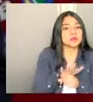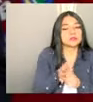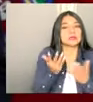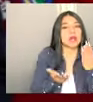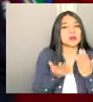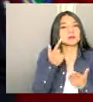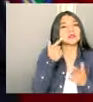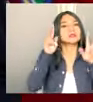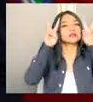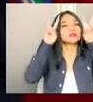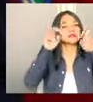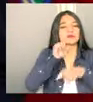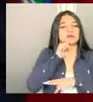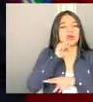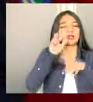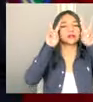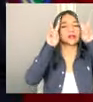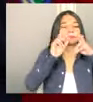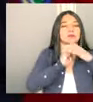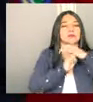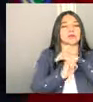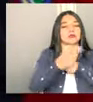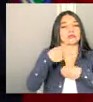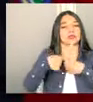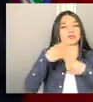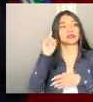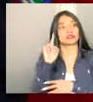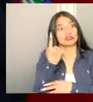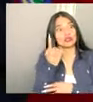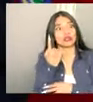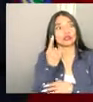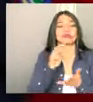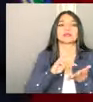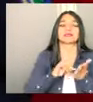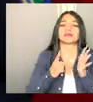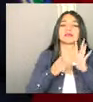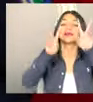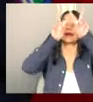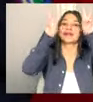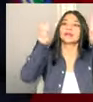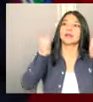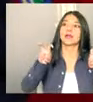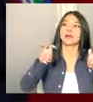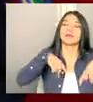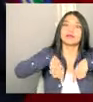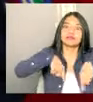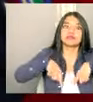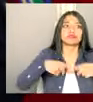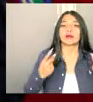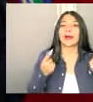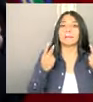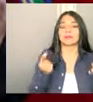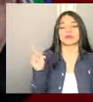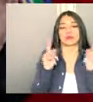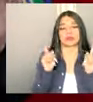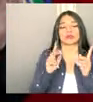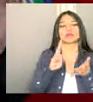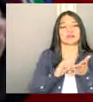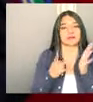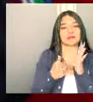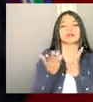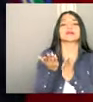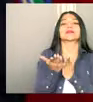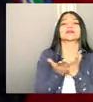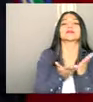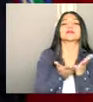retos en el tema del Metro de Quito, que no solamente se trata en el tema de mover los trenes, es el